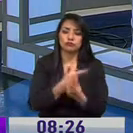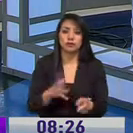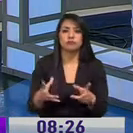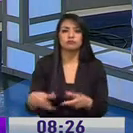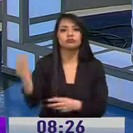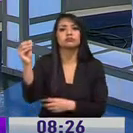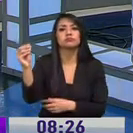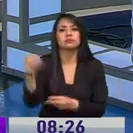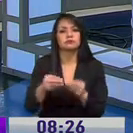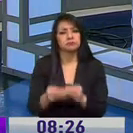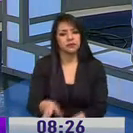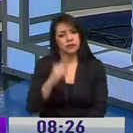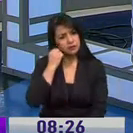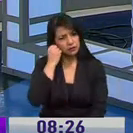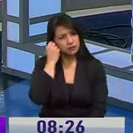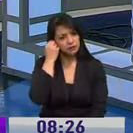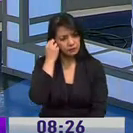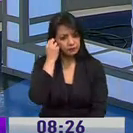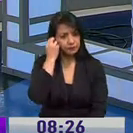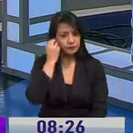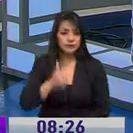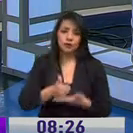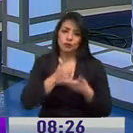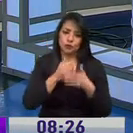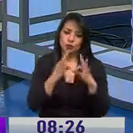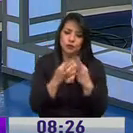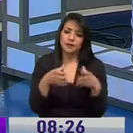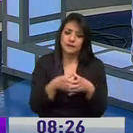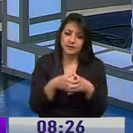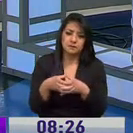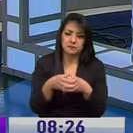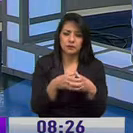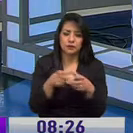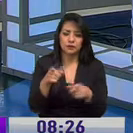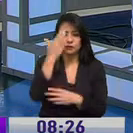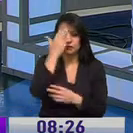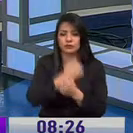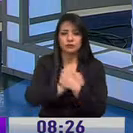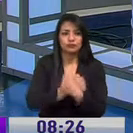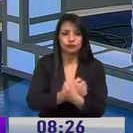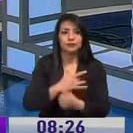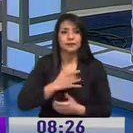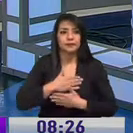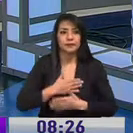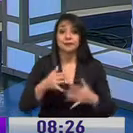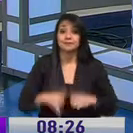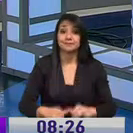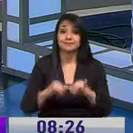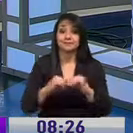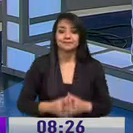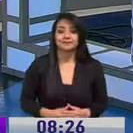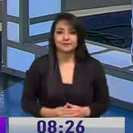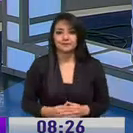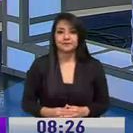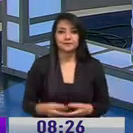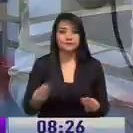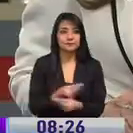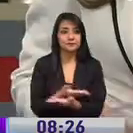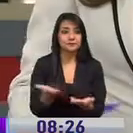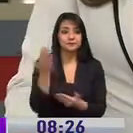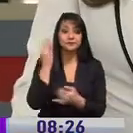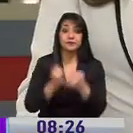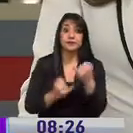que se pierde el perrito, no, ayudemos a encontrar. Parte de la familia. Qué penita. Bueno, sigamos. Vamos a continuar. Les contamos que este